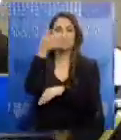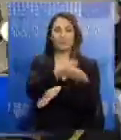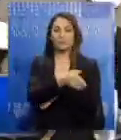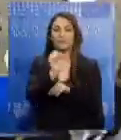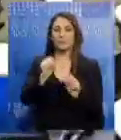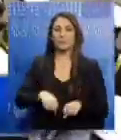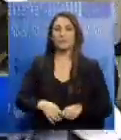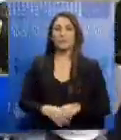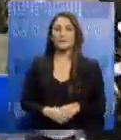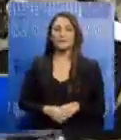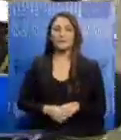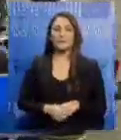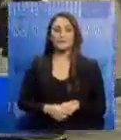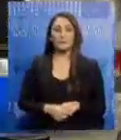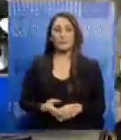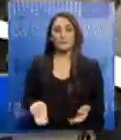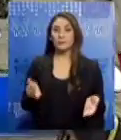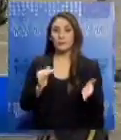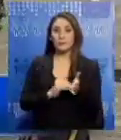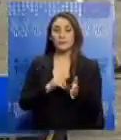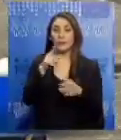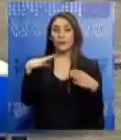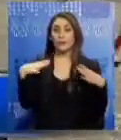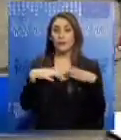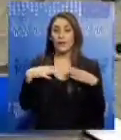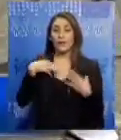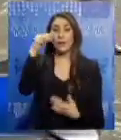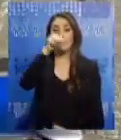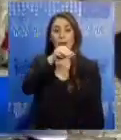16 de abril. Reiteramos, el feriado del